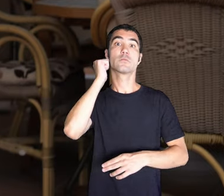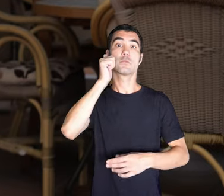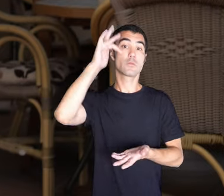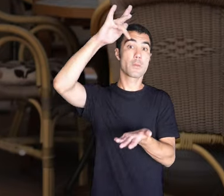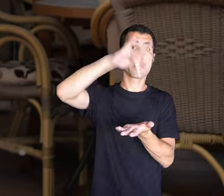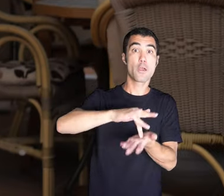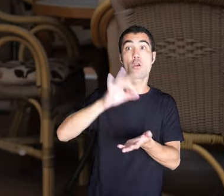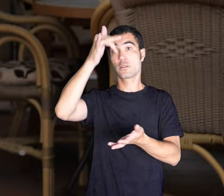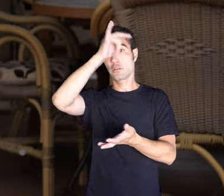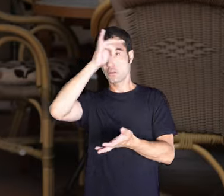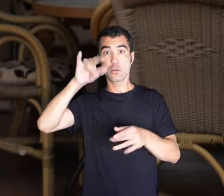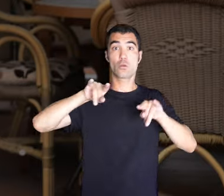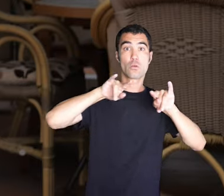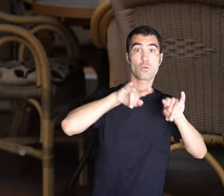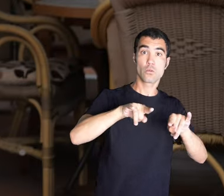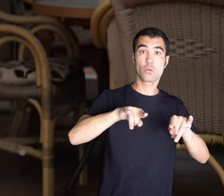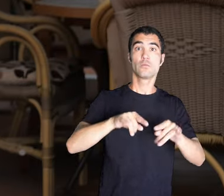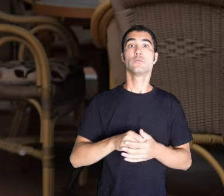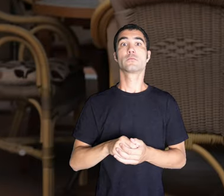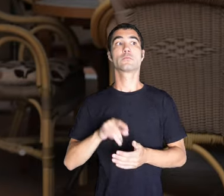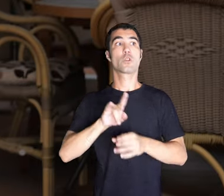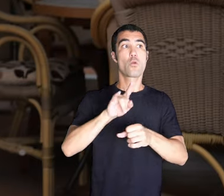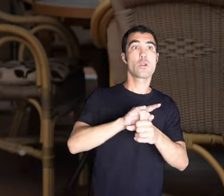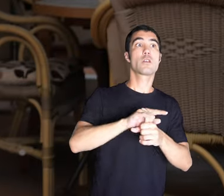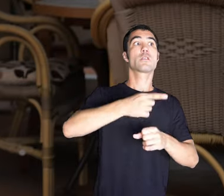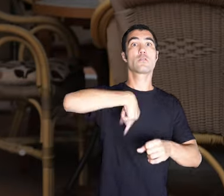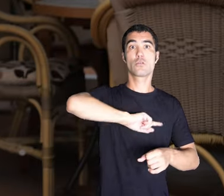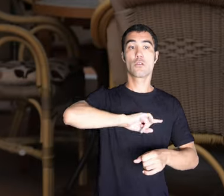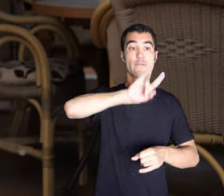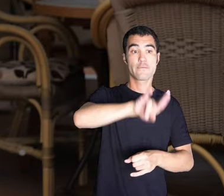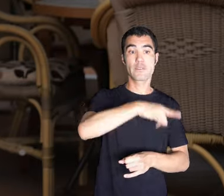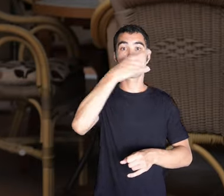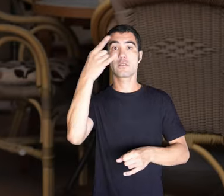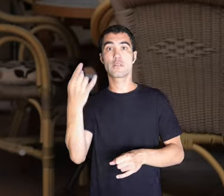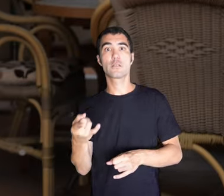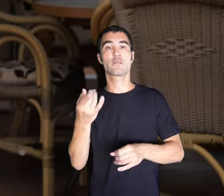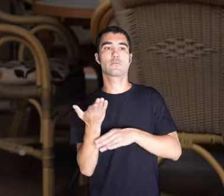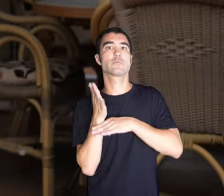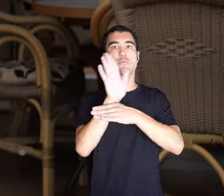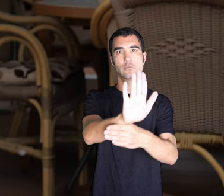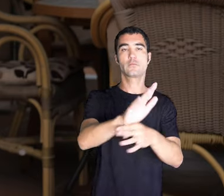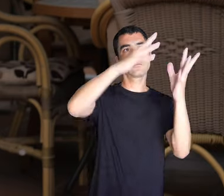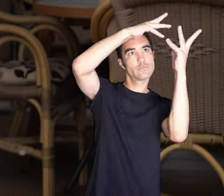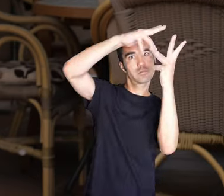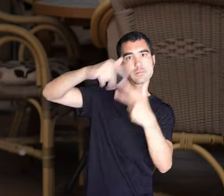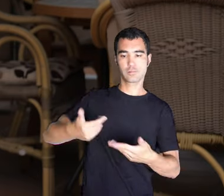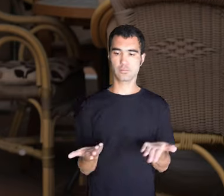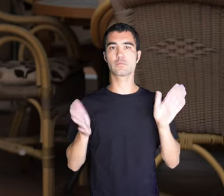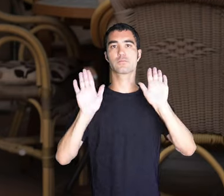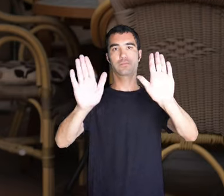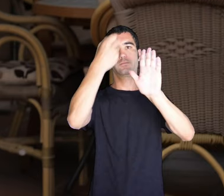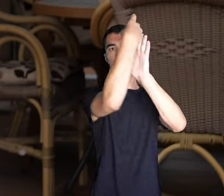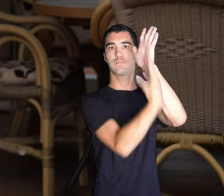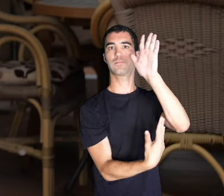era el sábado, el domingo, el lunes. Al final de la semana era presentar Bueno, el gasto, la lista del